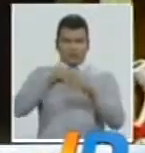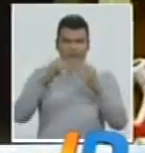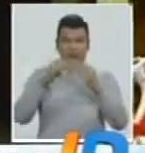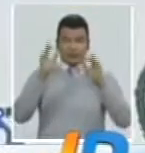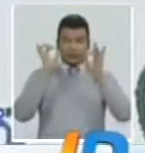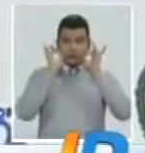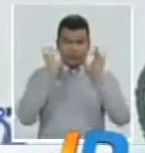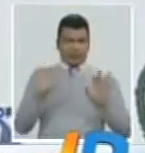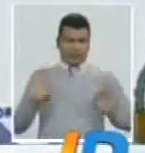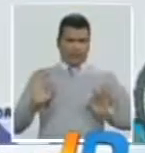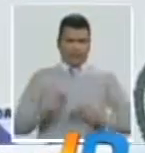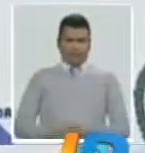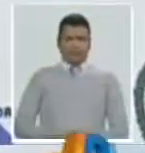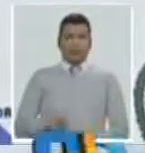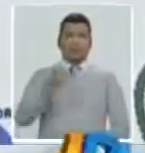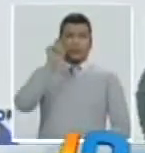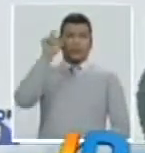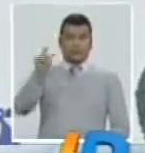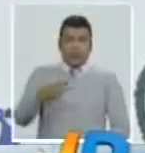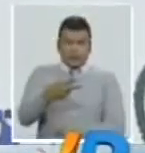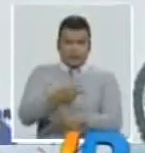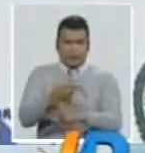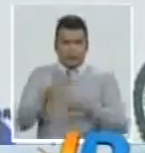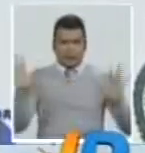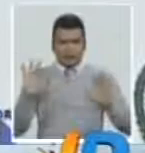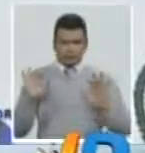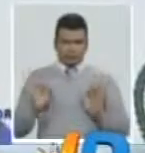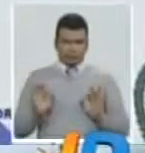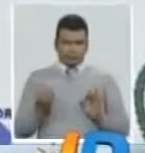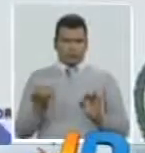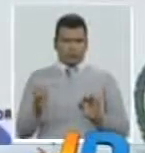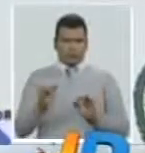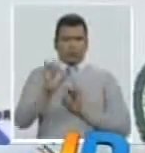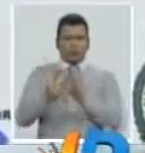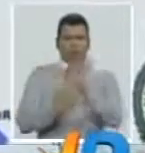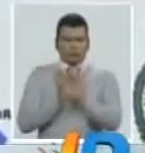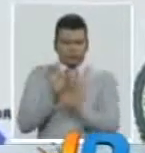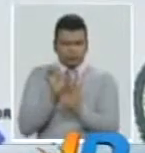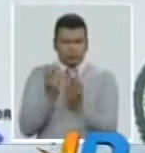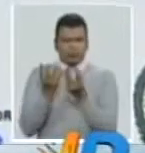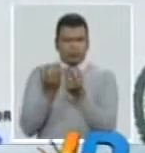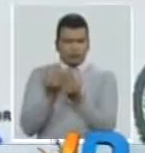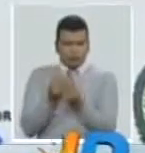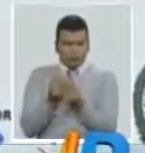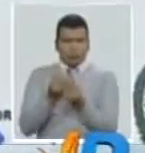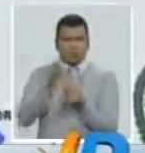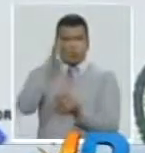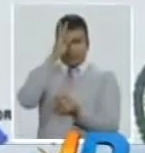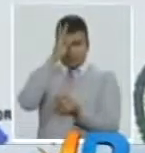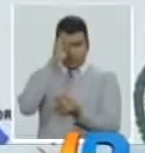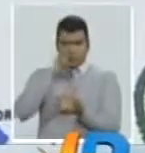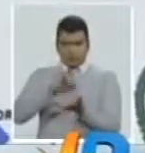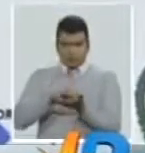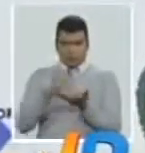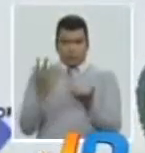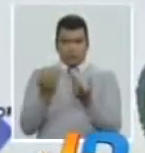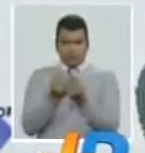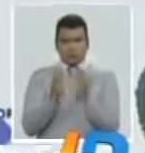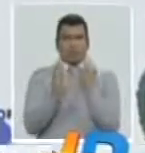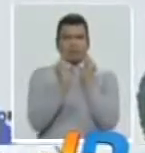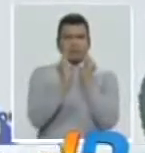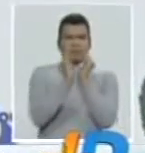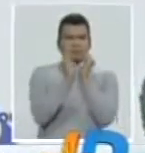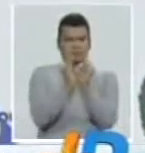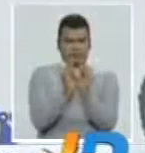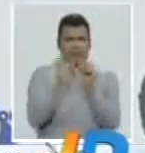fue de gravedad. El menor está fuera de peligro, en este momento está siendo tratado especialmente por los galenos y también el Instituto Colombiano